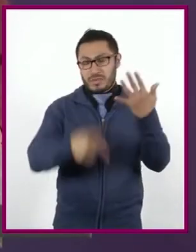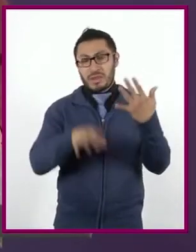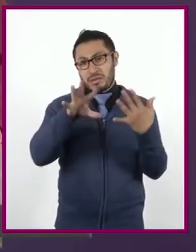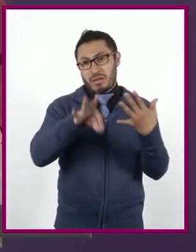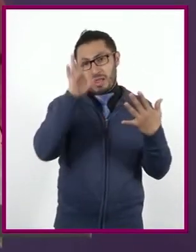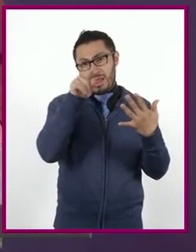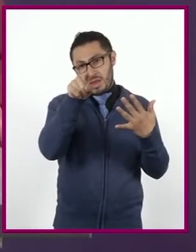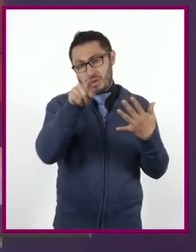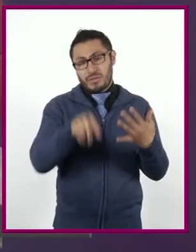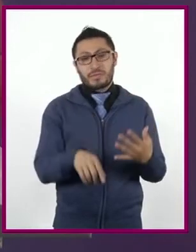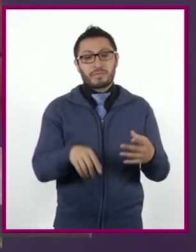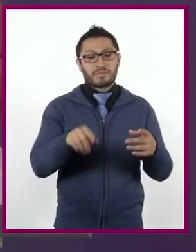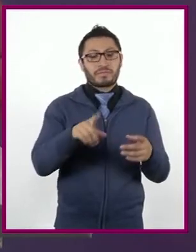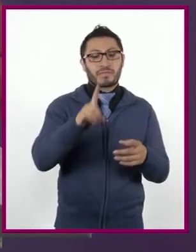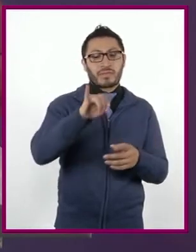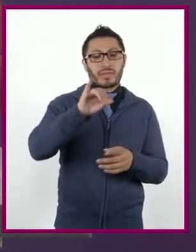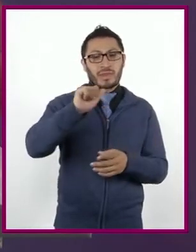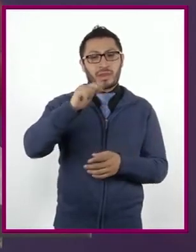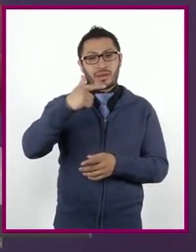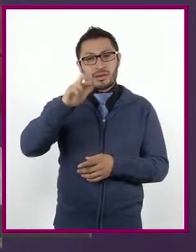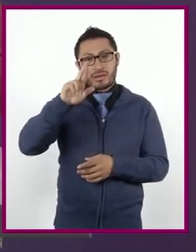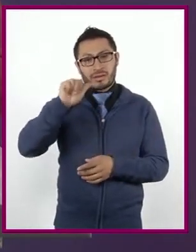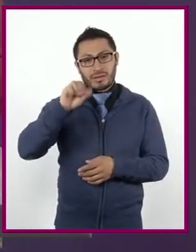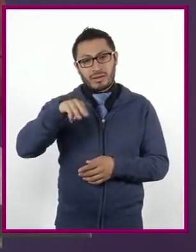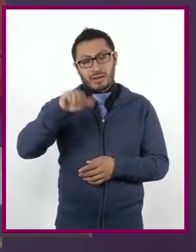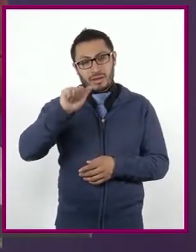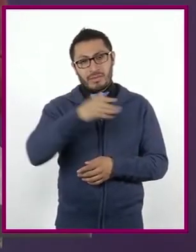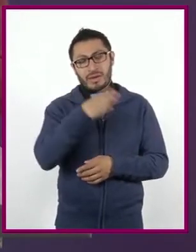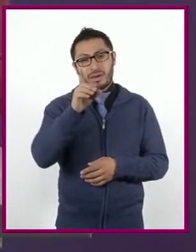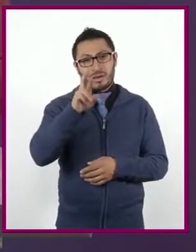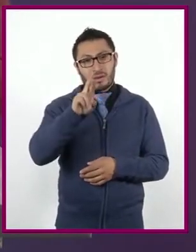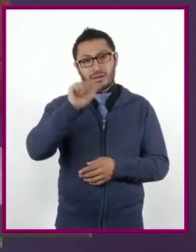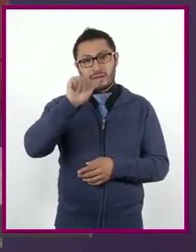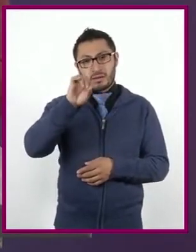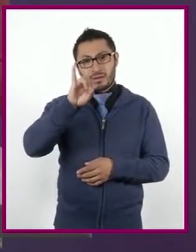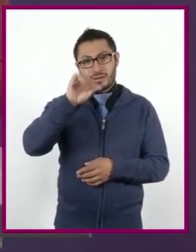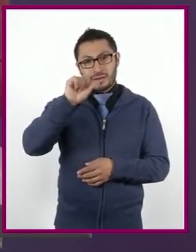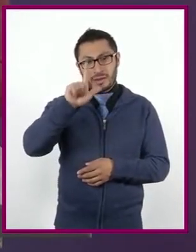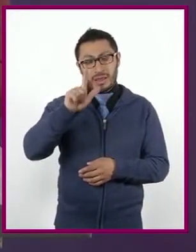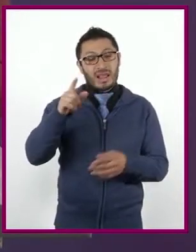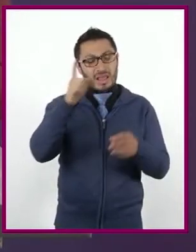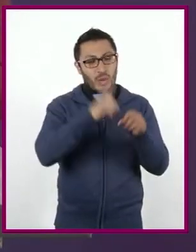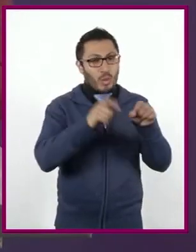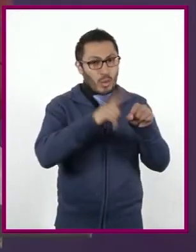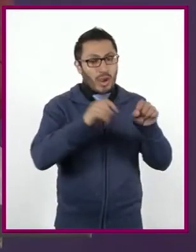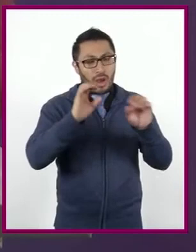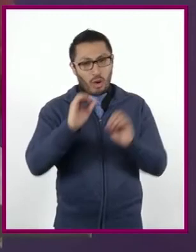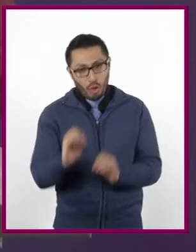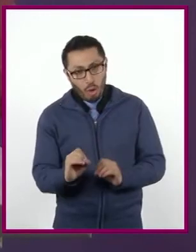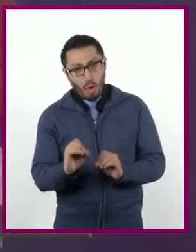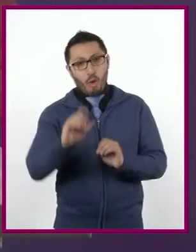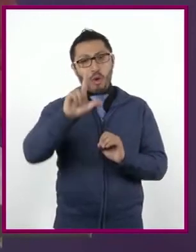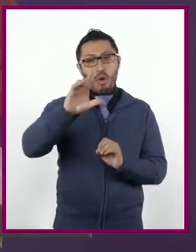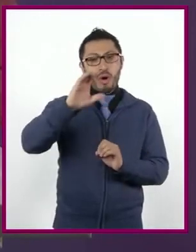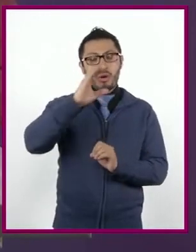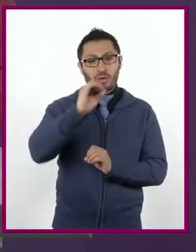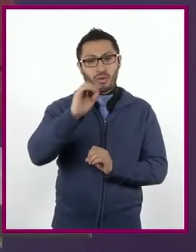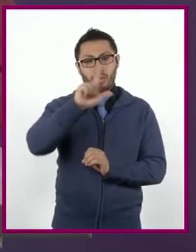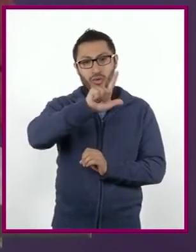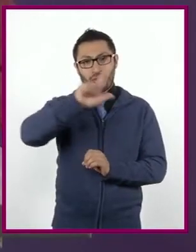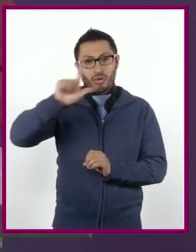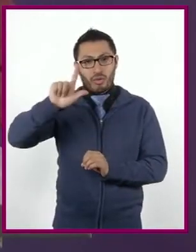un diagrama radial coloreado de las propiedades intensivas o un collage que ilustre las 5